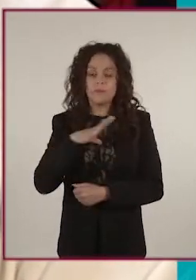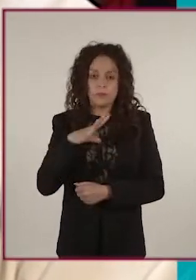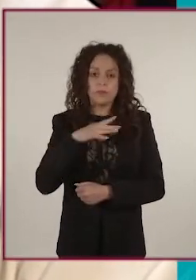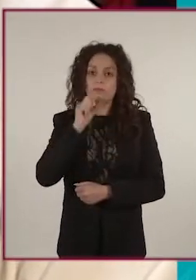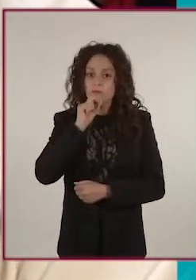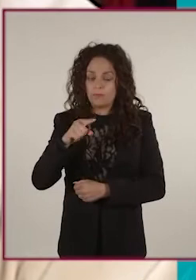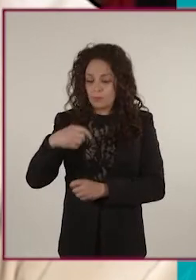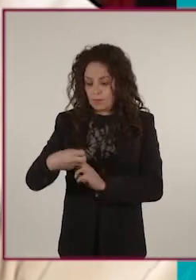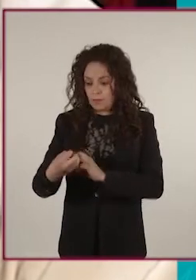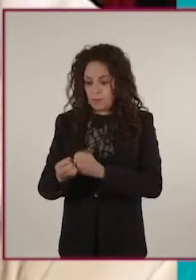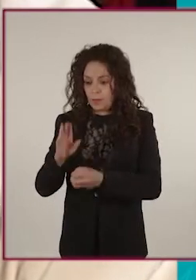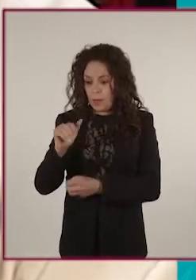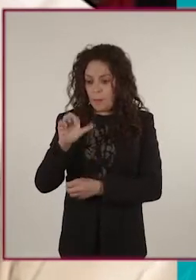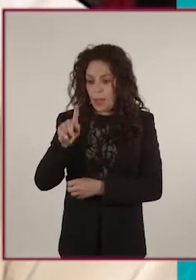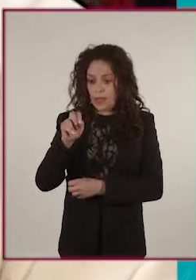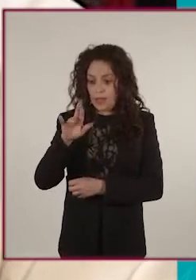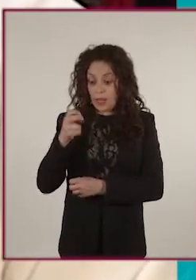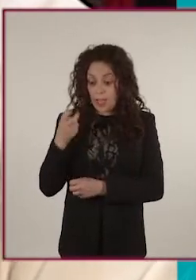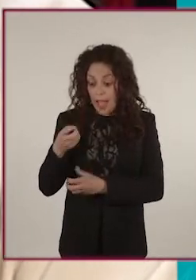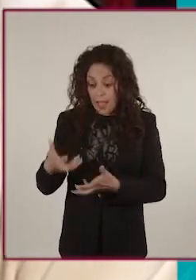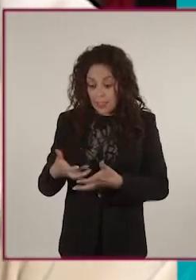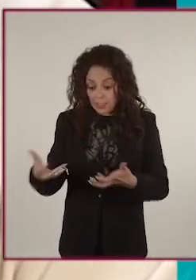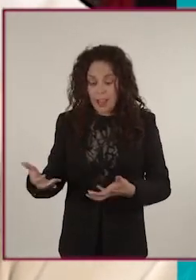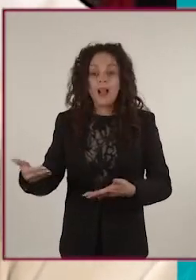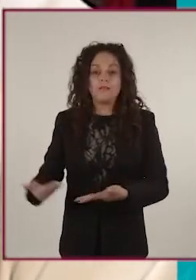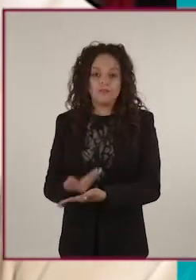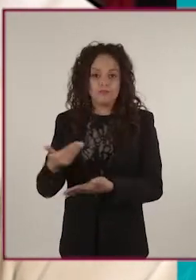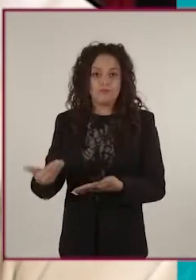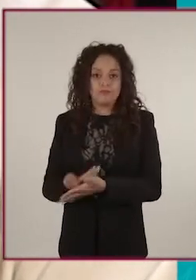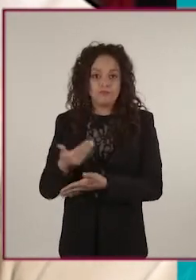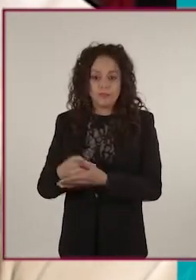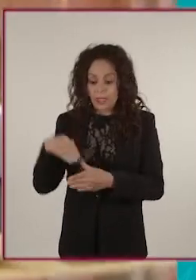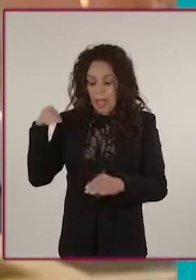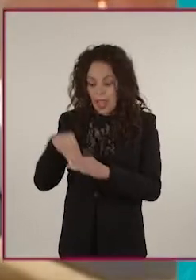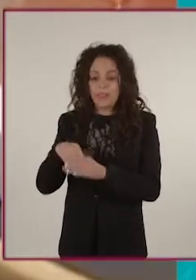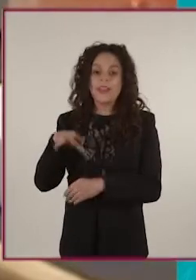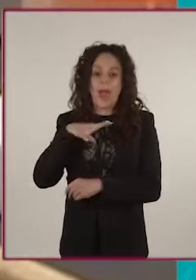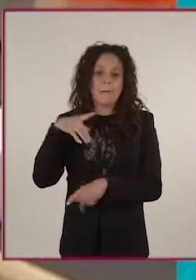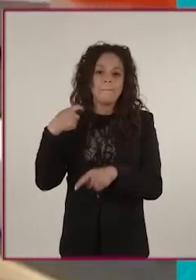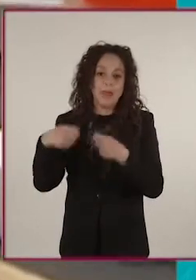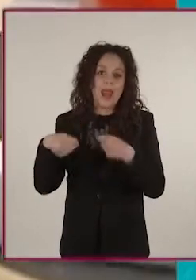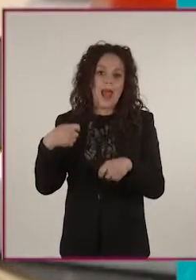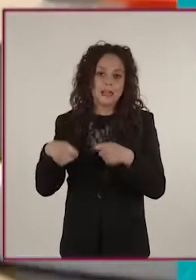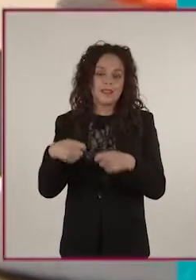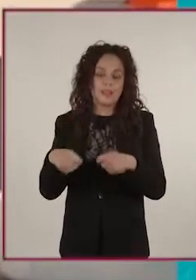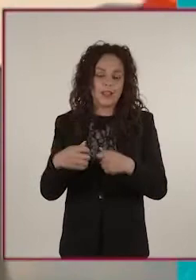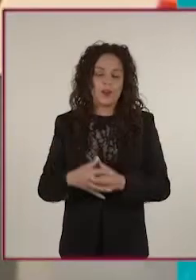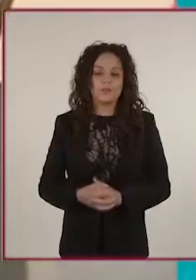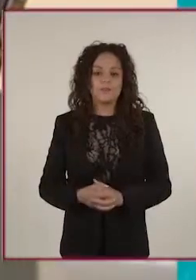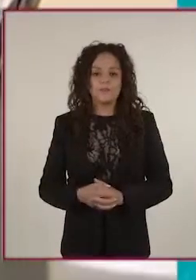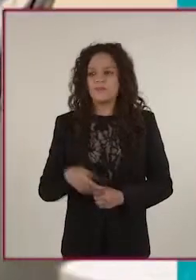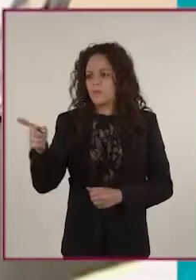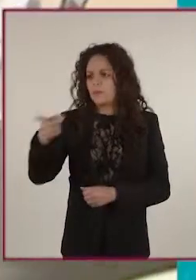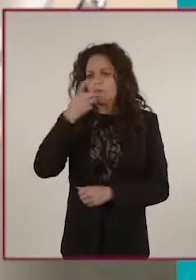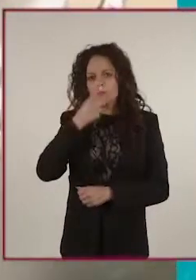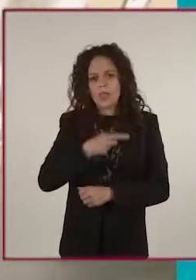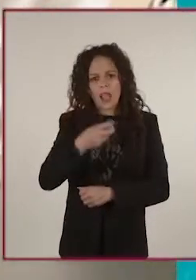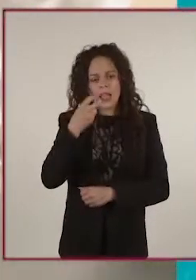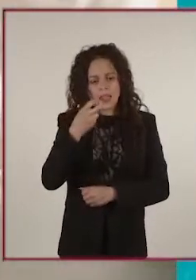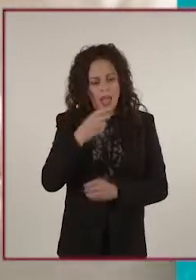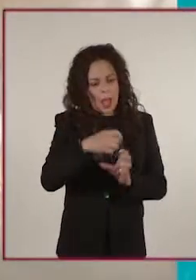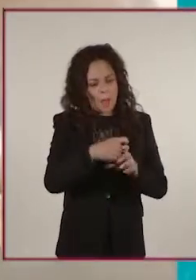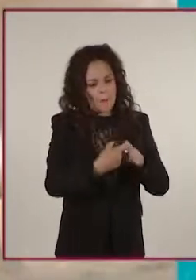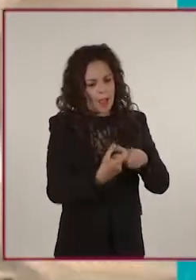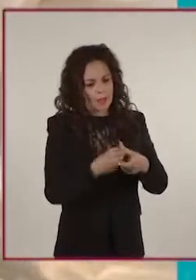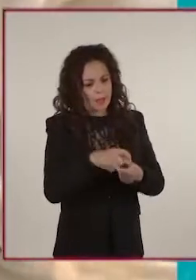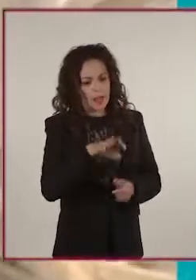que pueden crecer sobre esos sustratos y producir el plástico, ¿no? Me comentaba que esta bacteria también puede crecer en el bagazo